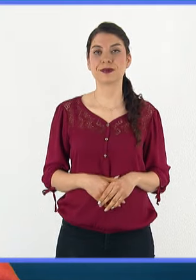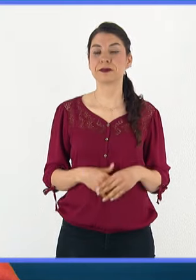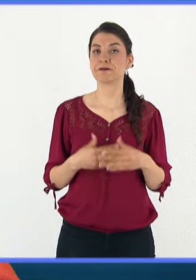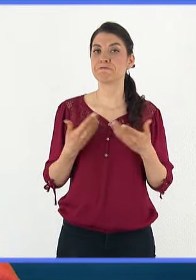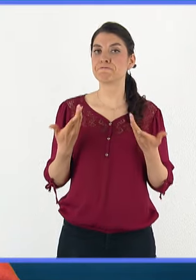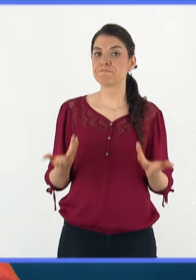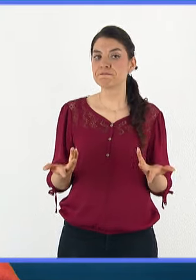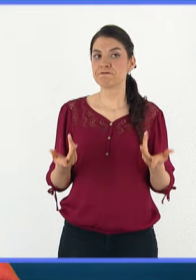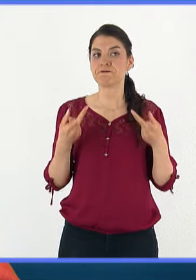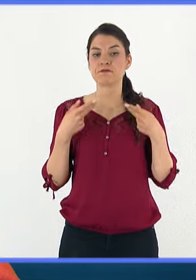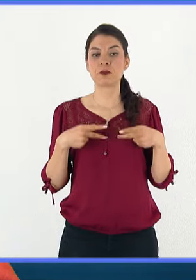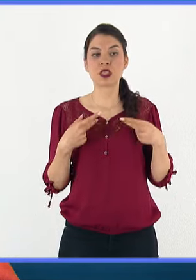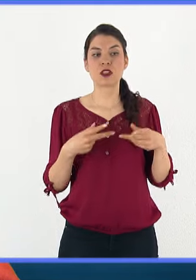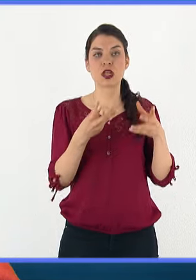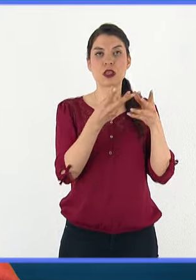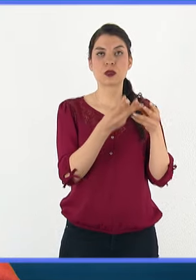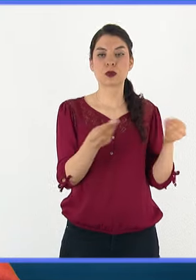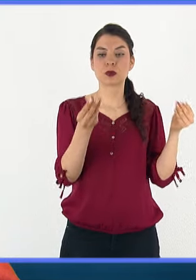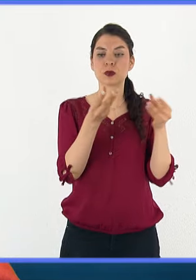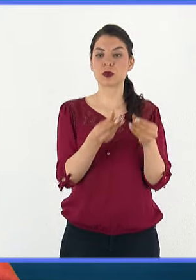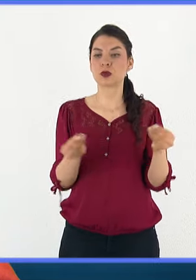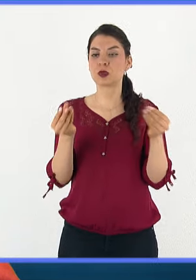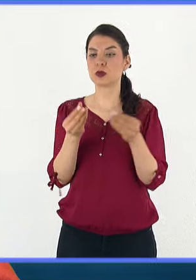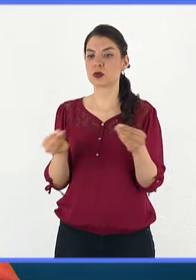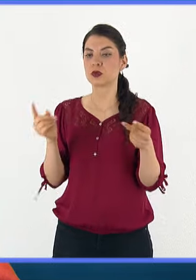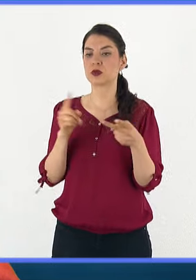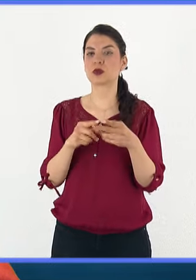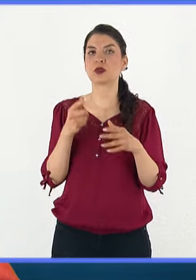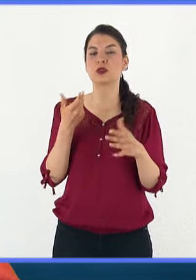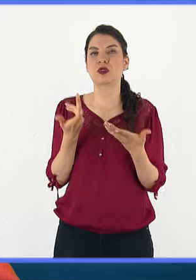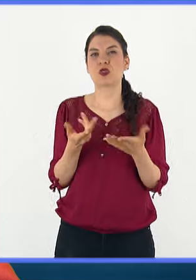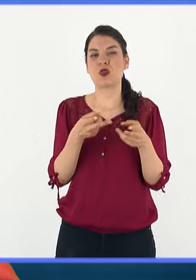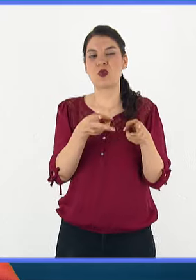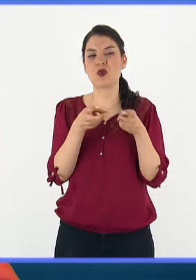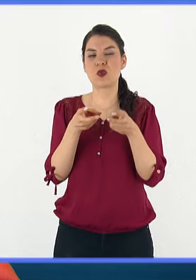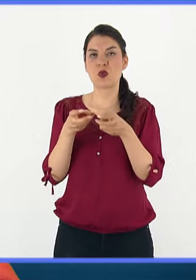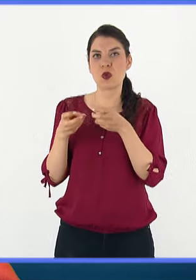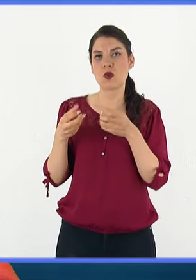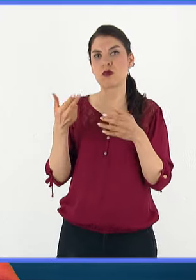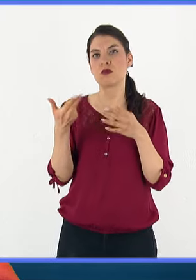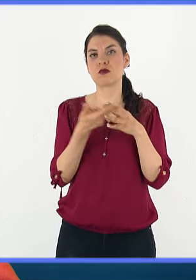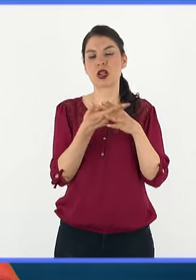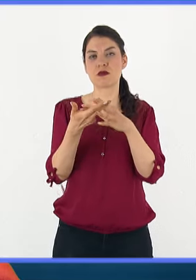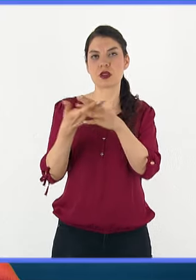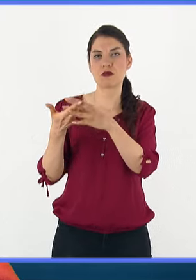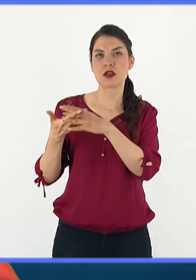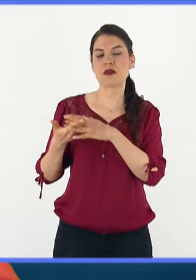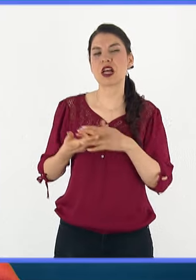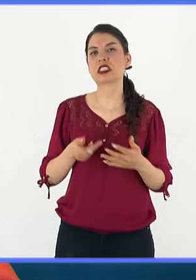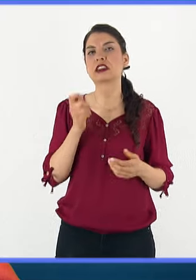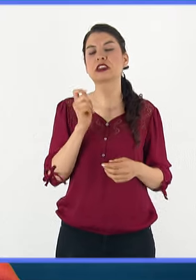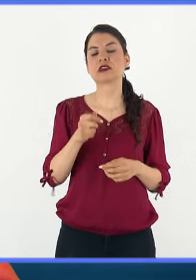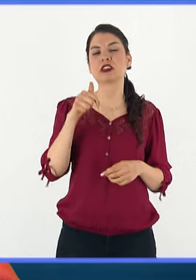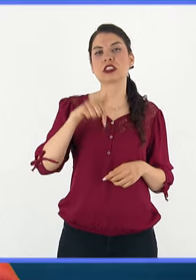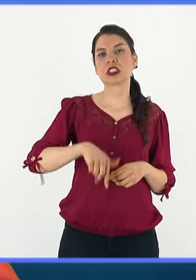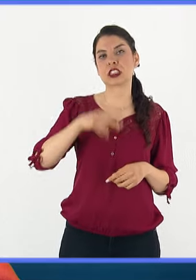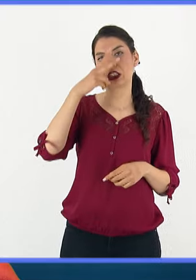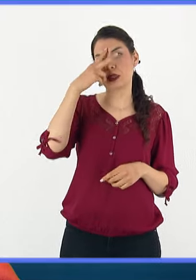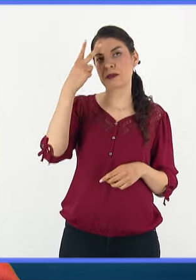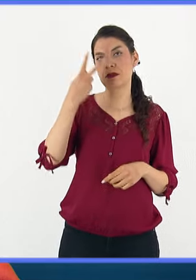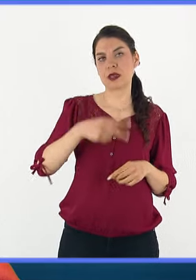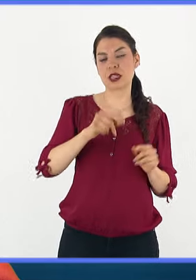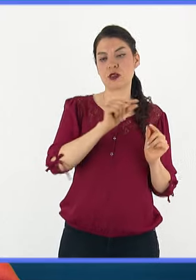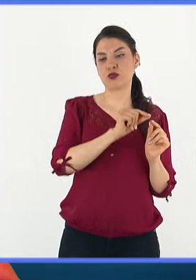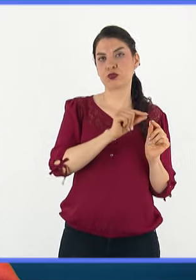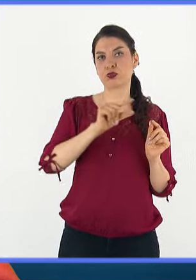las desapariciones las extorsiones y los asesinatos son algunas manifestaciones de la violencia que ha ido en aumento en nuestro país durante